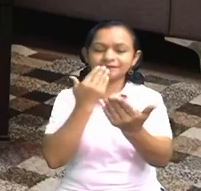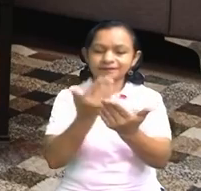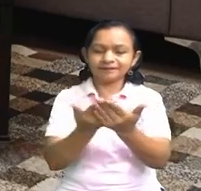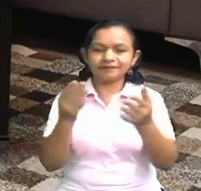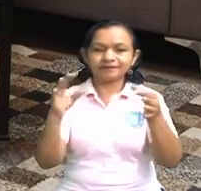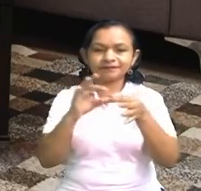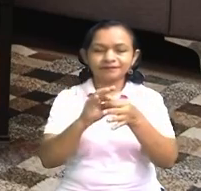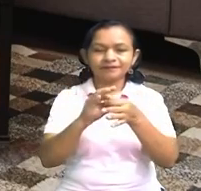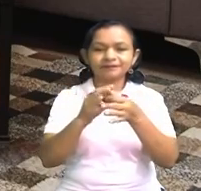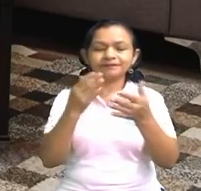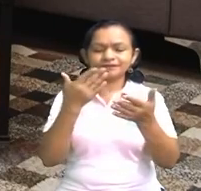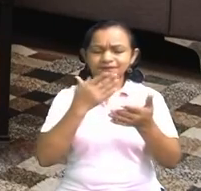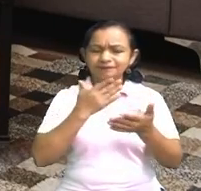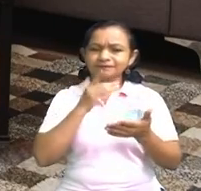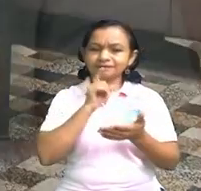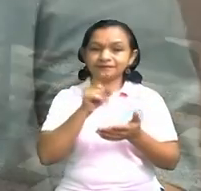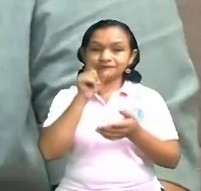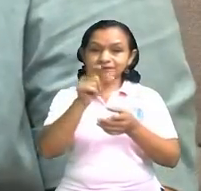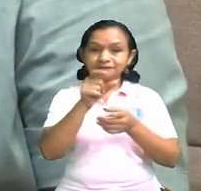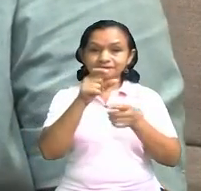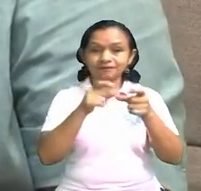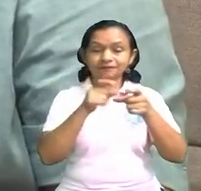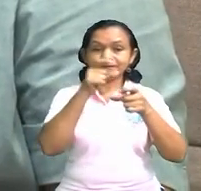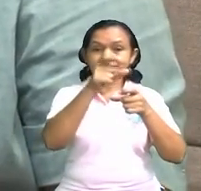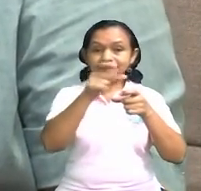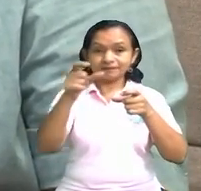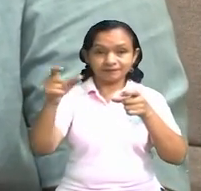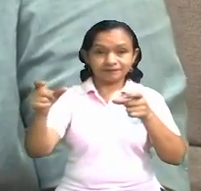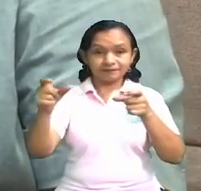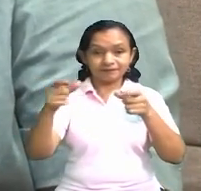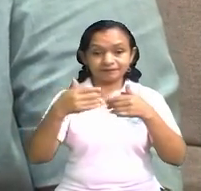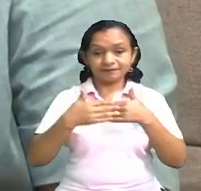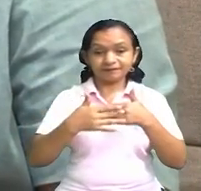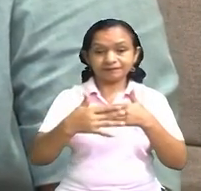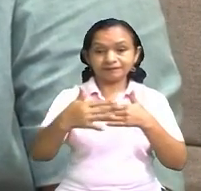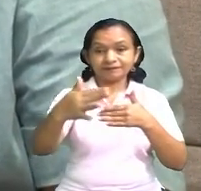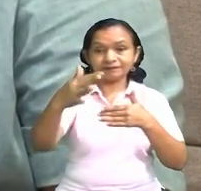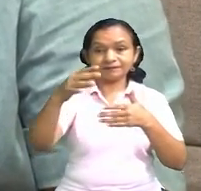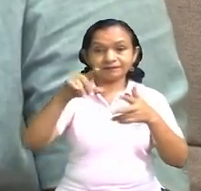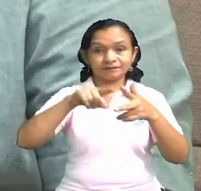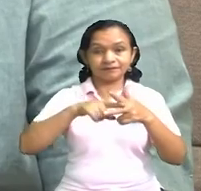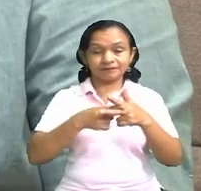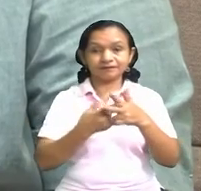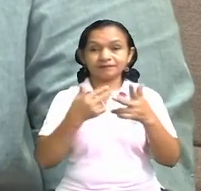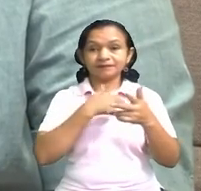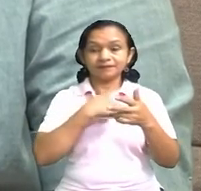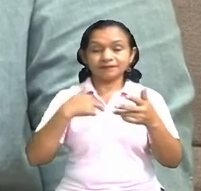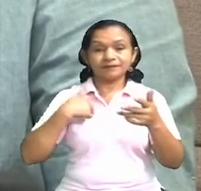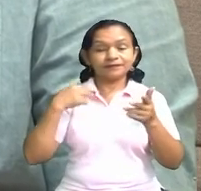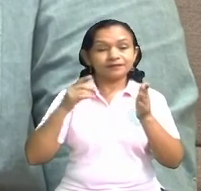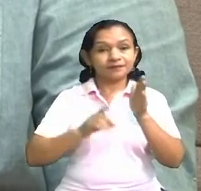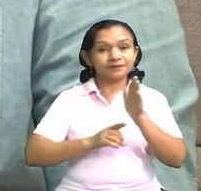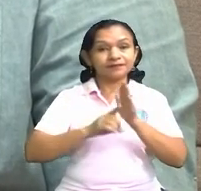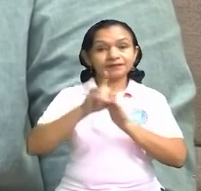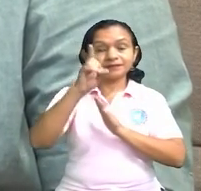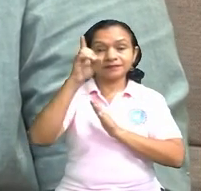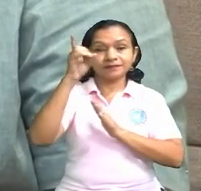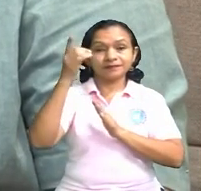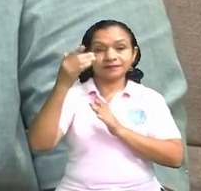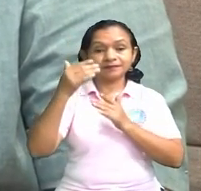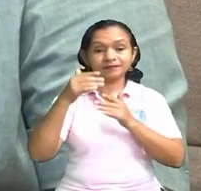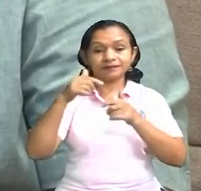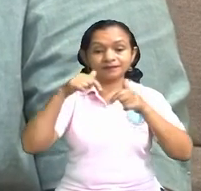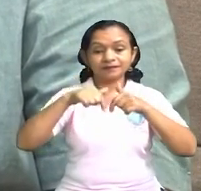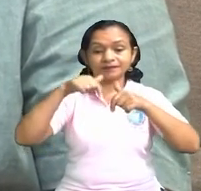habernos acompañado. Nosotros aquí a la orden, invitando que vean también lo que dentro de pocos minutos Se va a desarrollar aquí nomás a